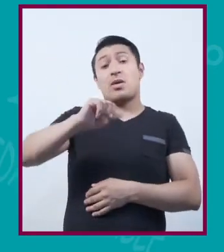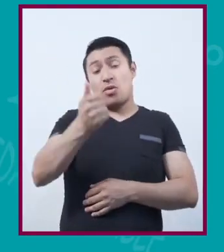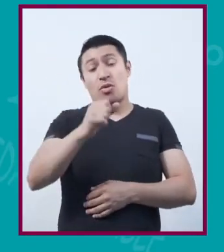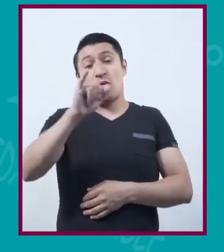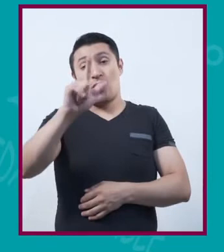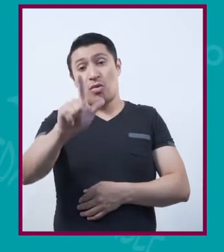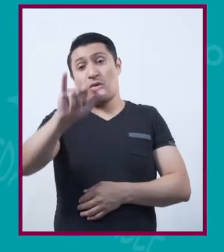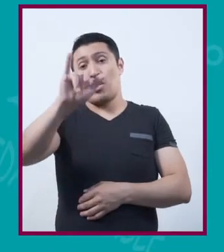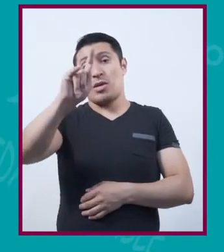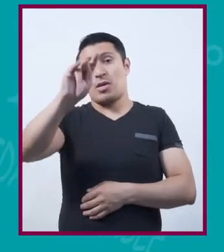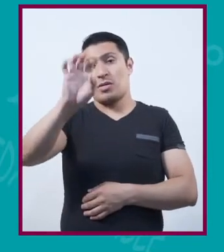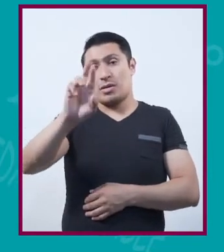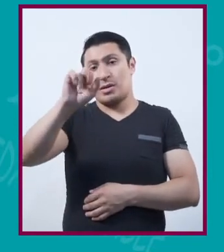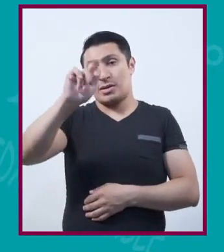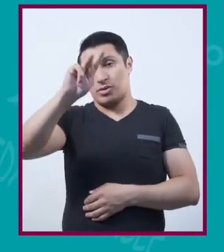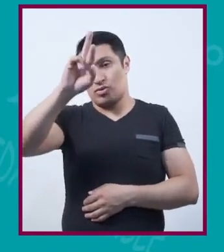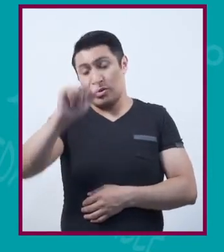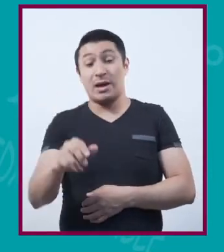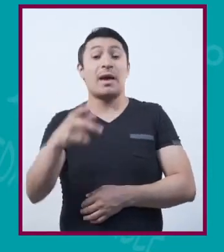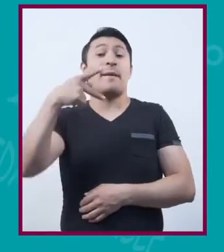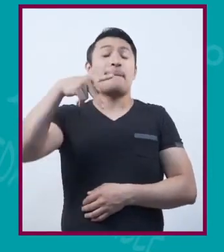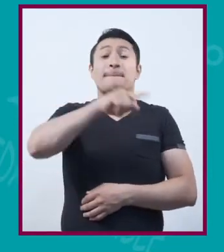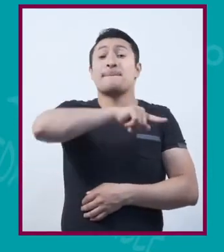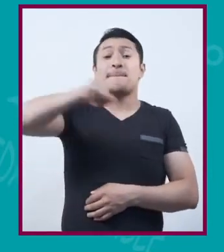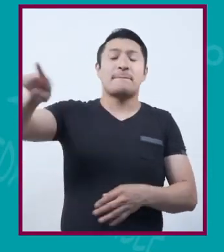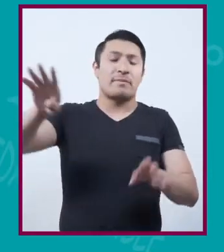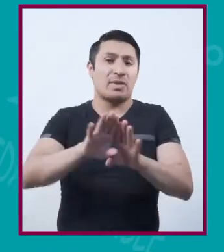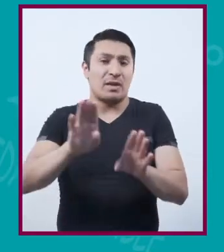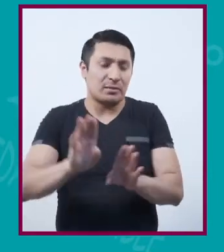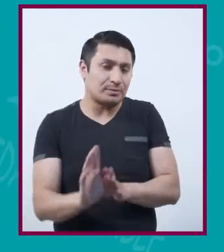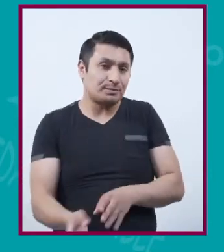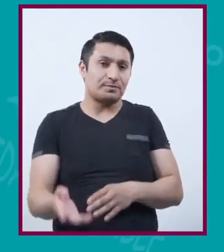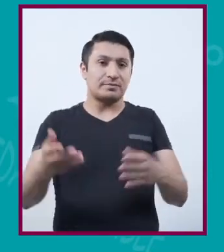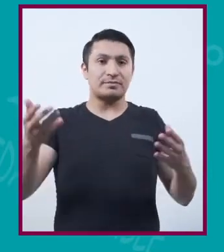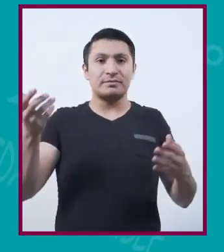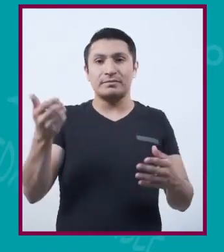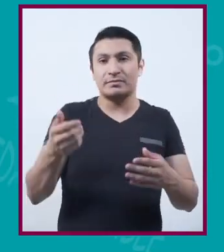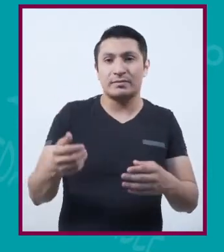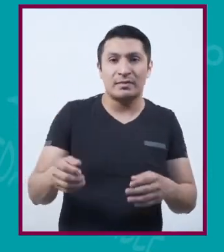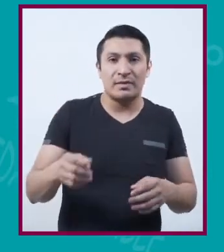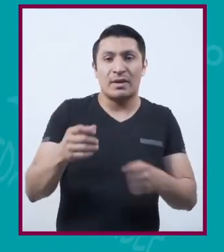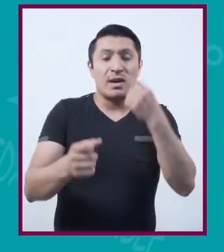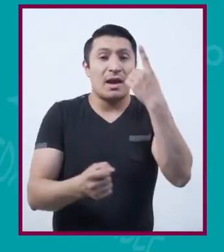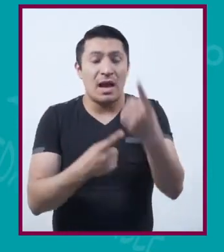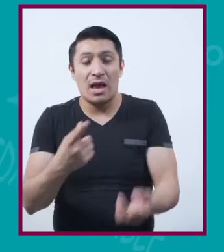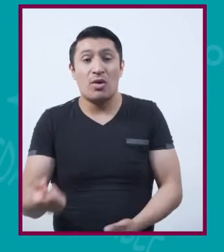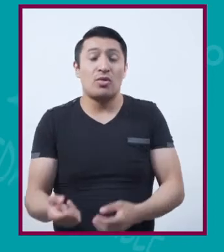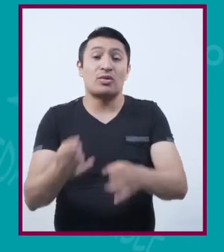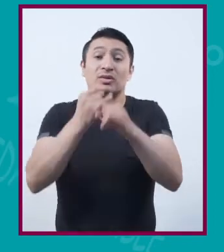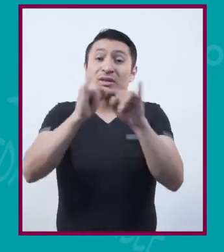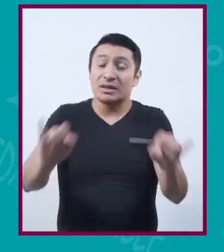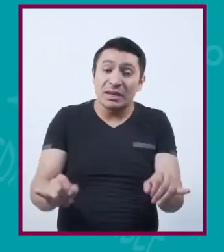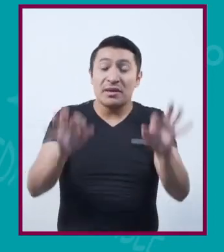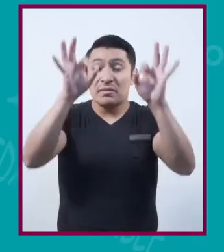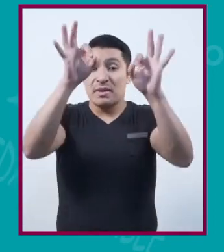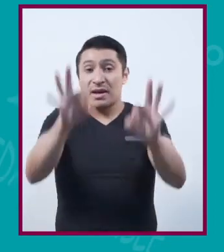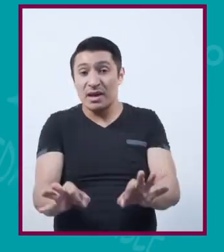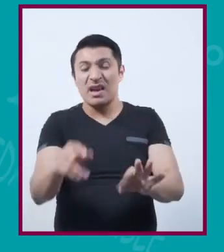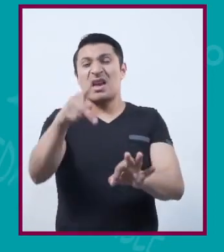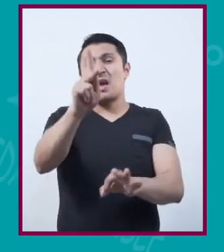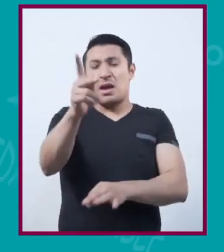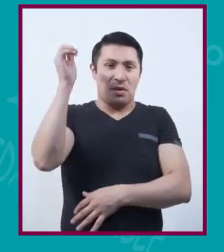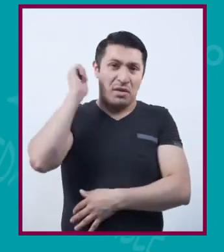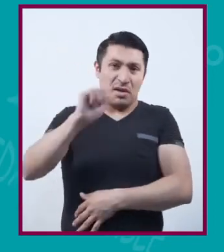de la literatura, pero en fin, ellos se van formando de manera, algunos